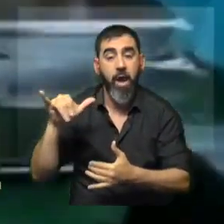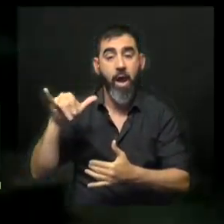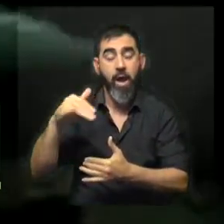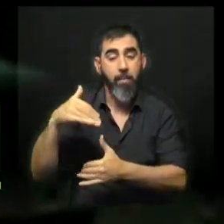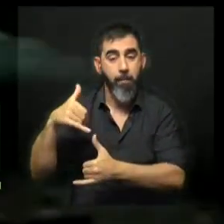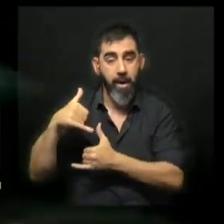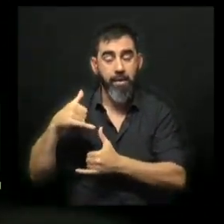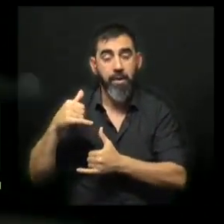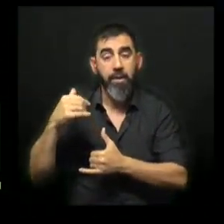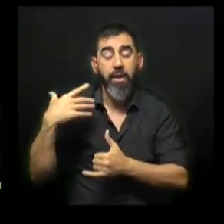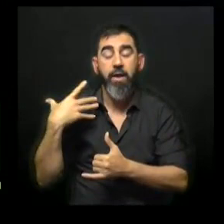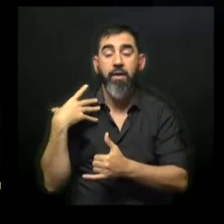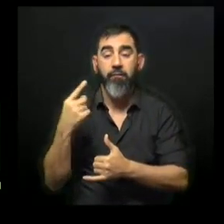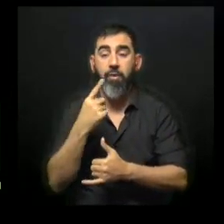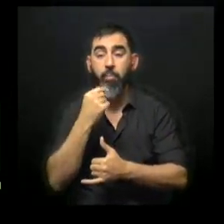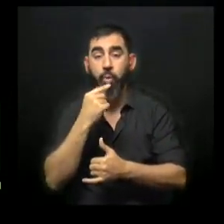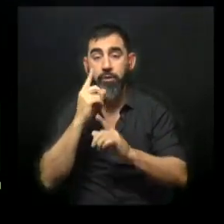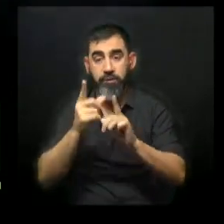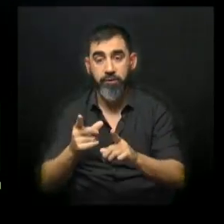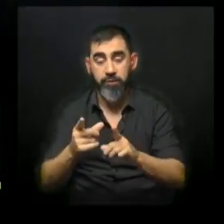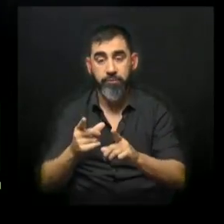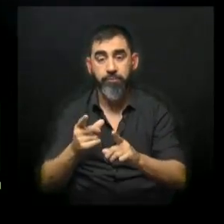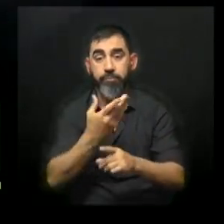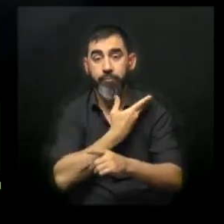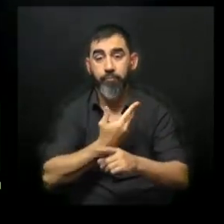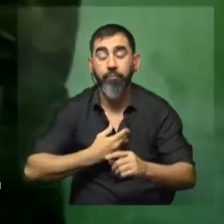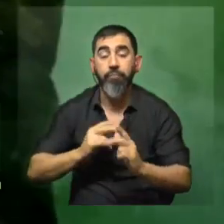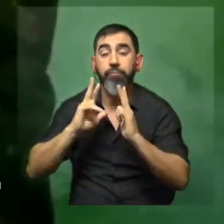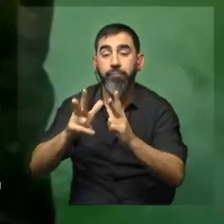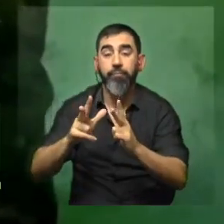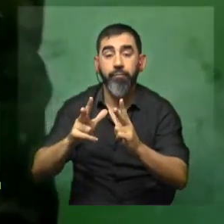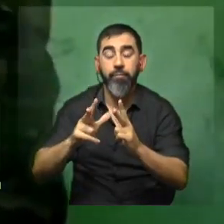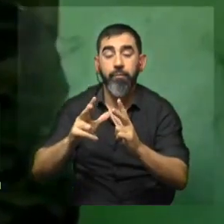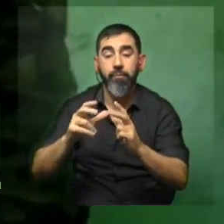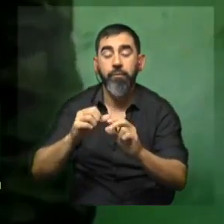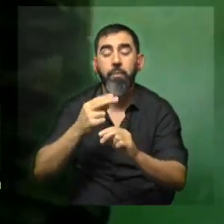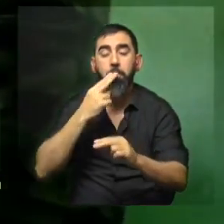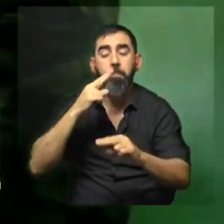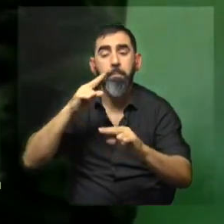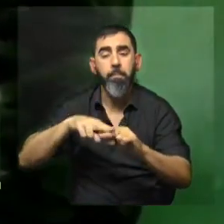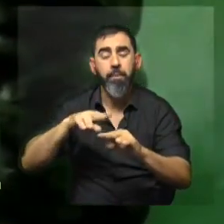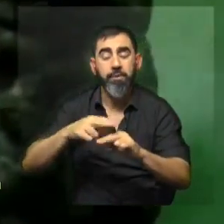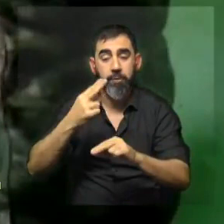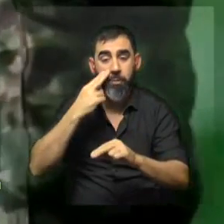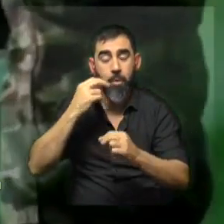Armadas y el comandante de la Policía. El gobierno atribuye la serie de atentados del martes, gran parte de